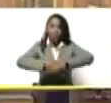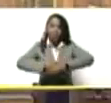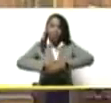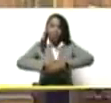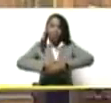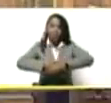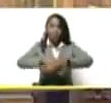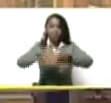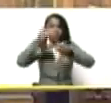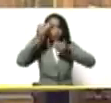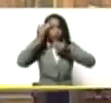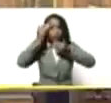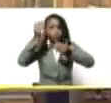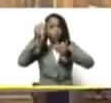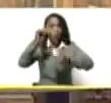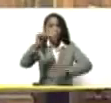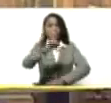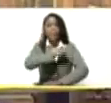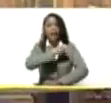que deben ratificar